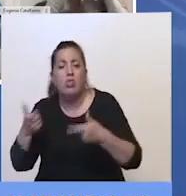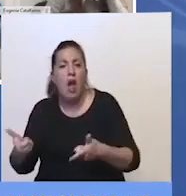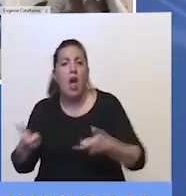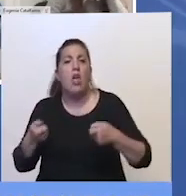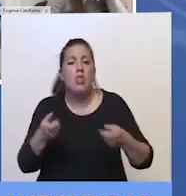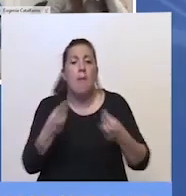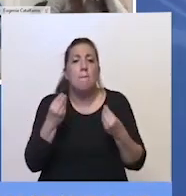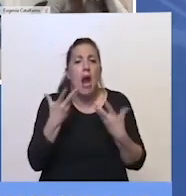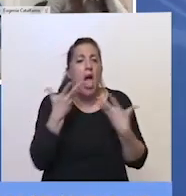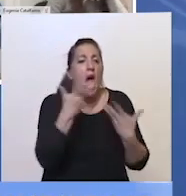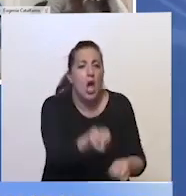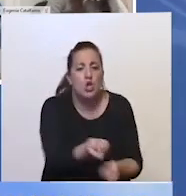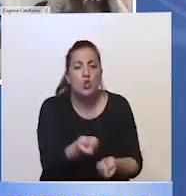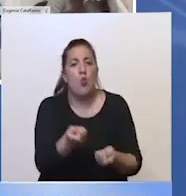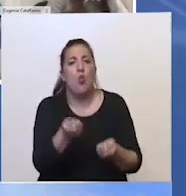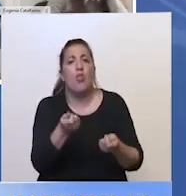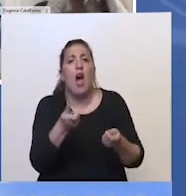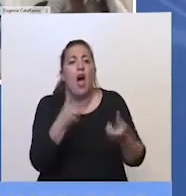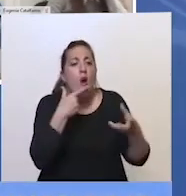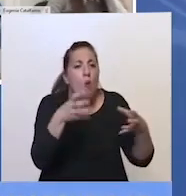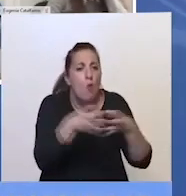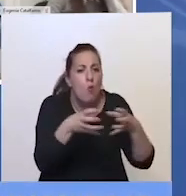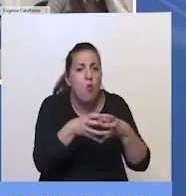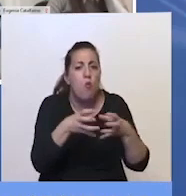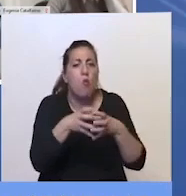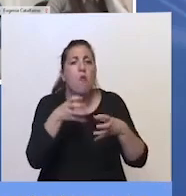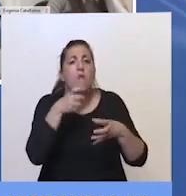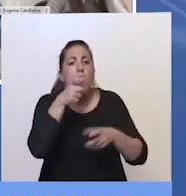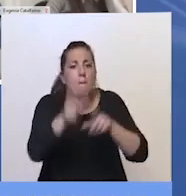a los sectores que están trabajando en